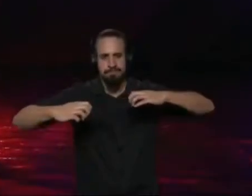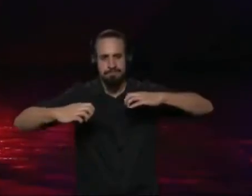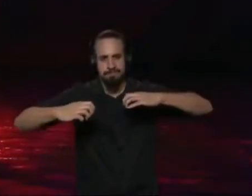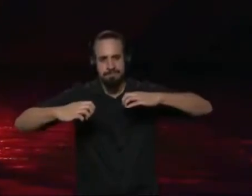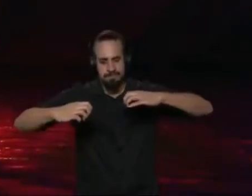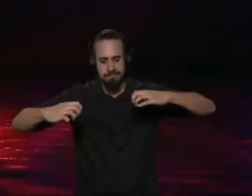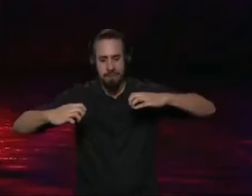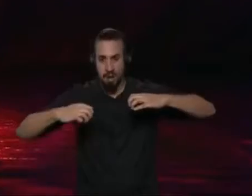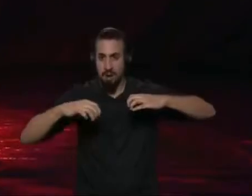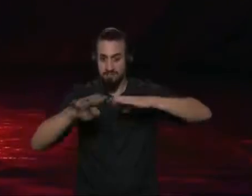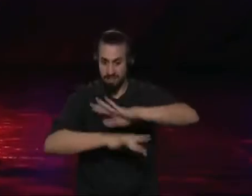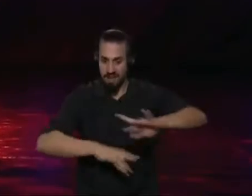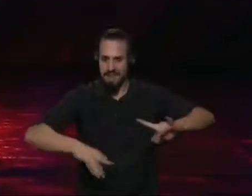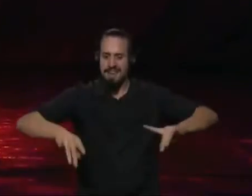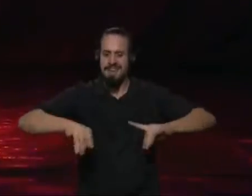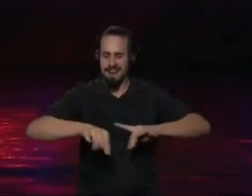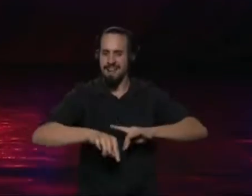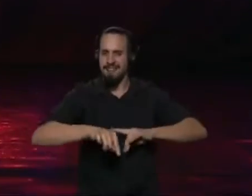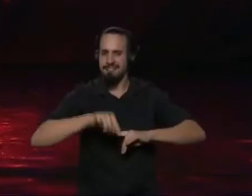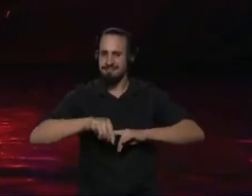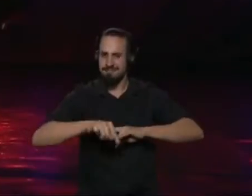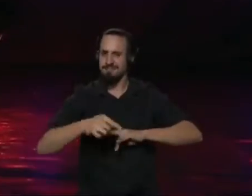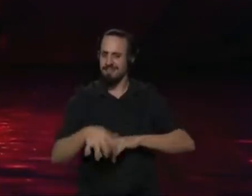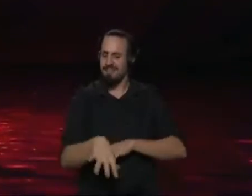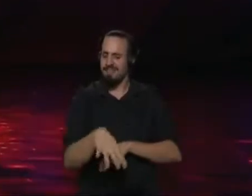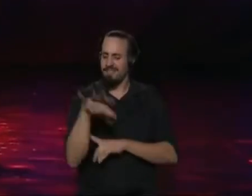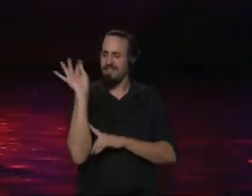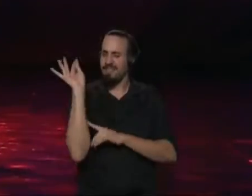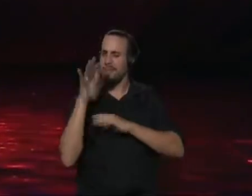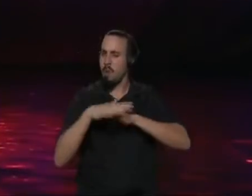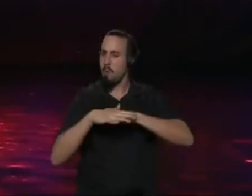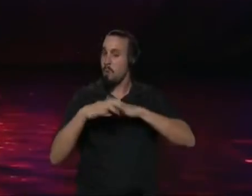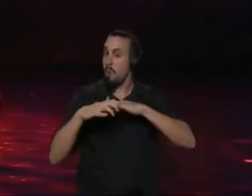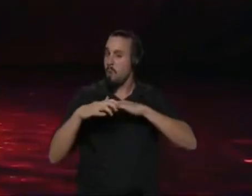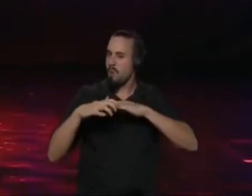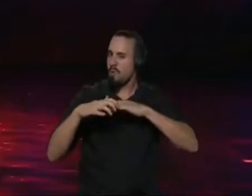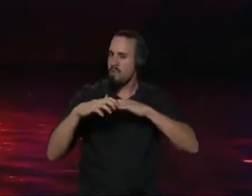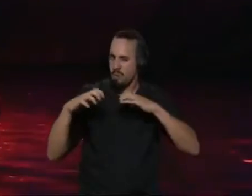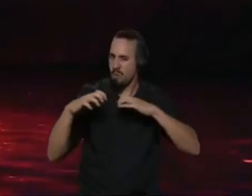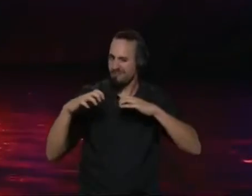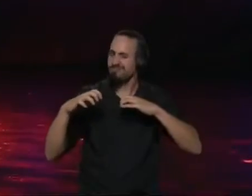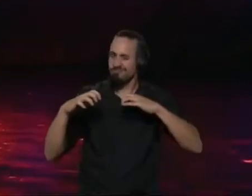porque ella quien decide